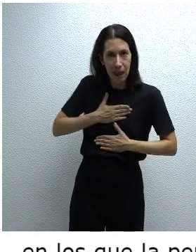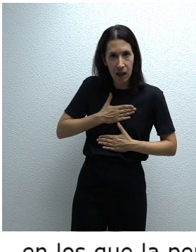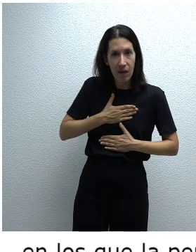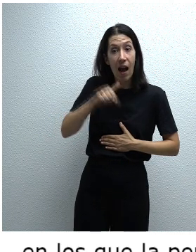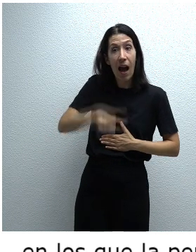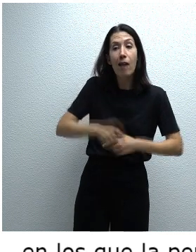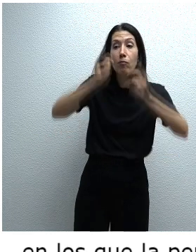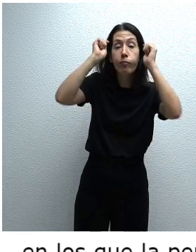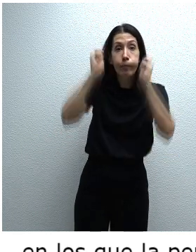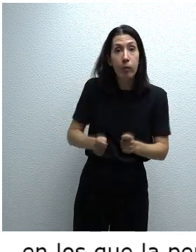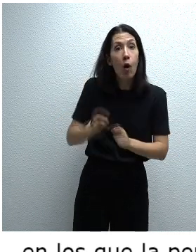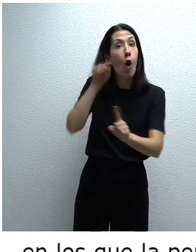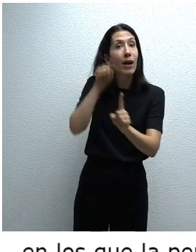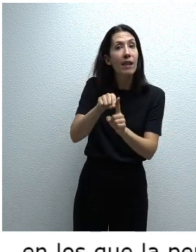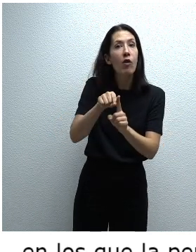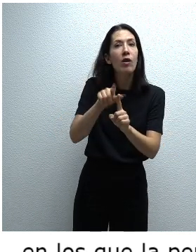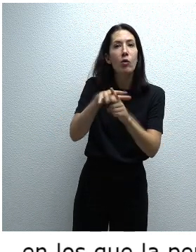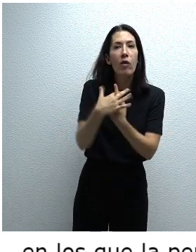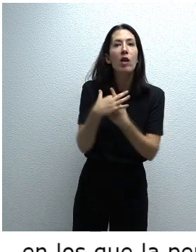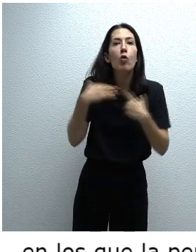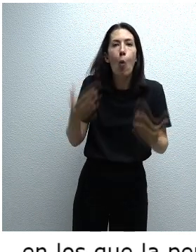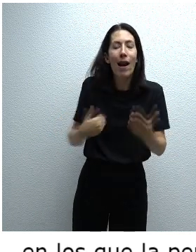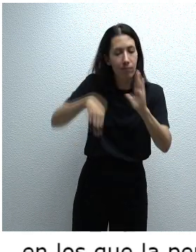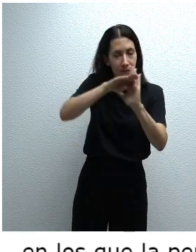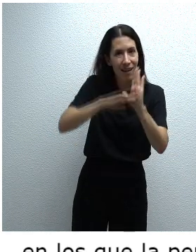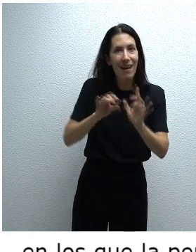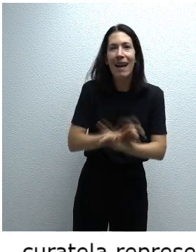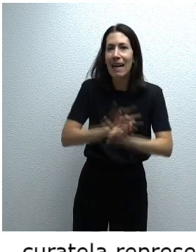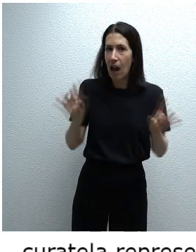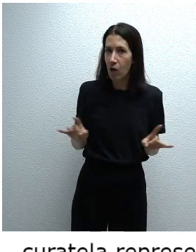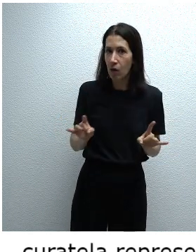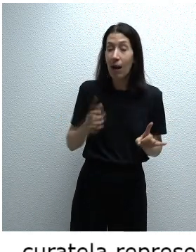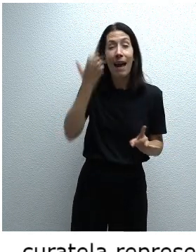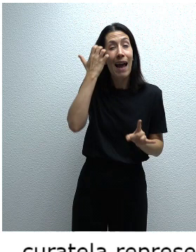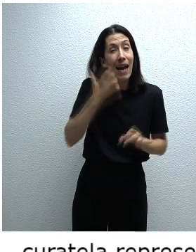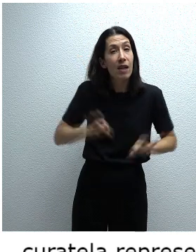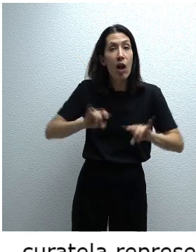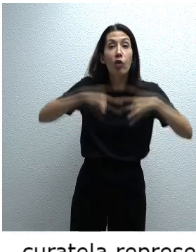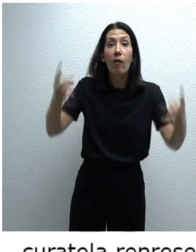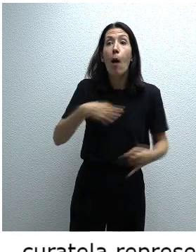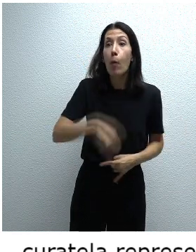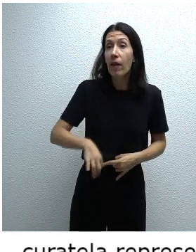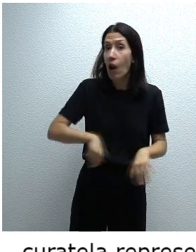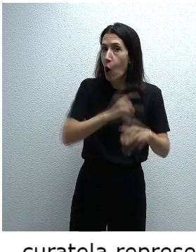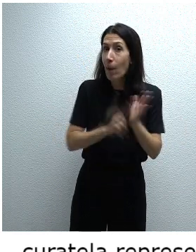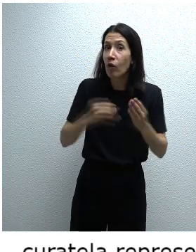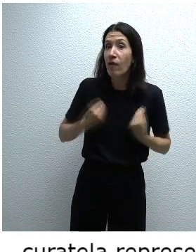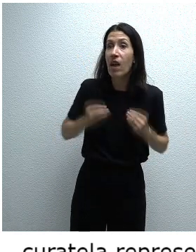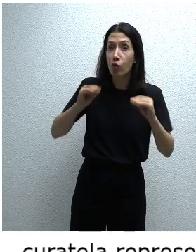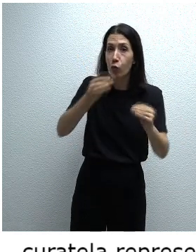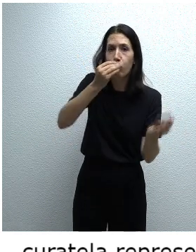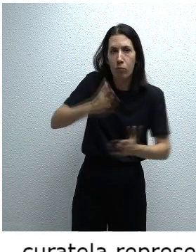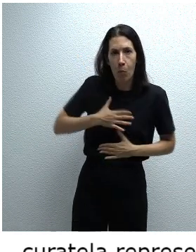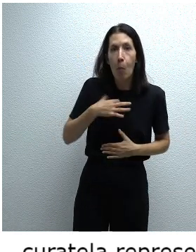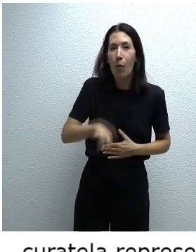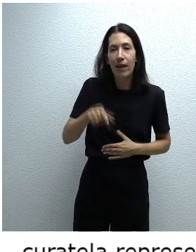designará expresamente para qué acto se puede hacer. Y la excepción de la excepción será tenerle que representar en todos los aspectos de la vida, ¿vale?